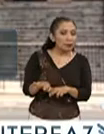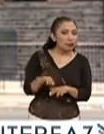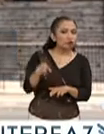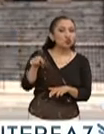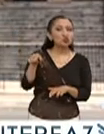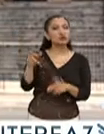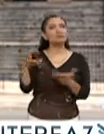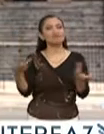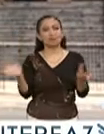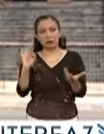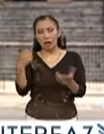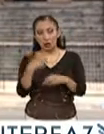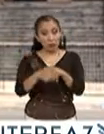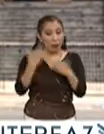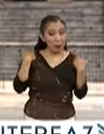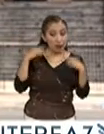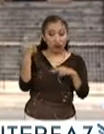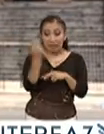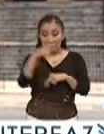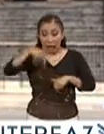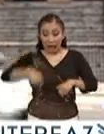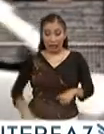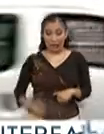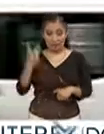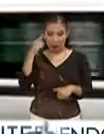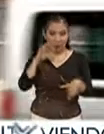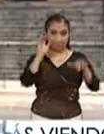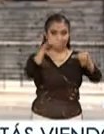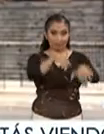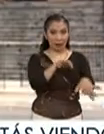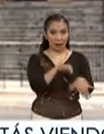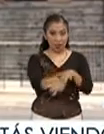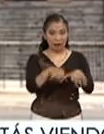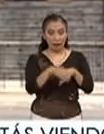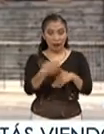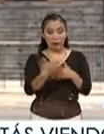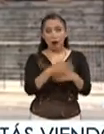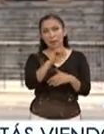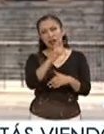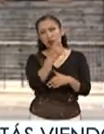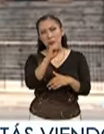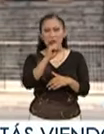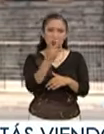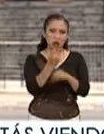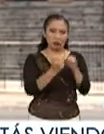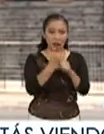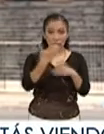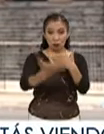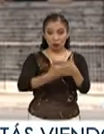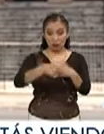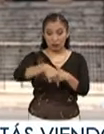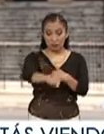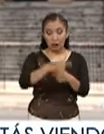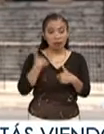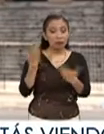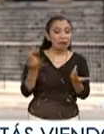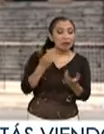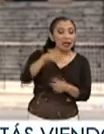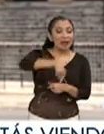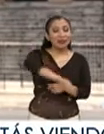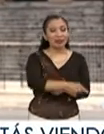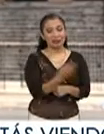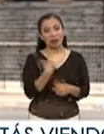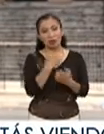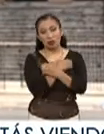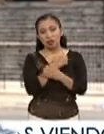tener el número de maestros que se requieren principalmente para los años 21-22 y poder estar respondiendo a los requerimientos